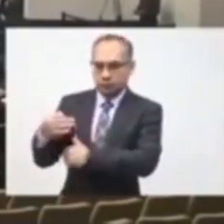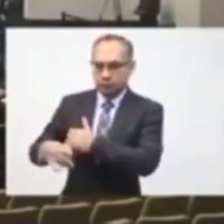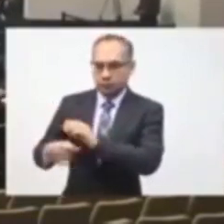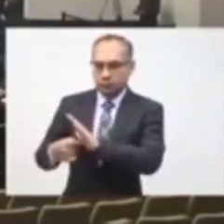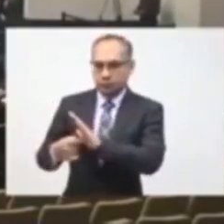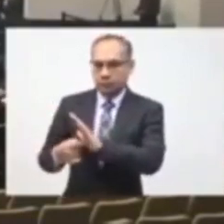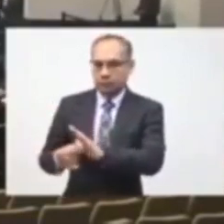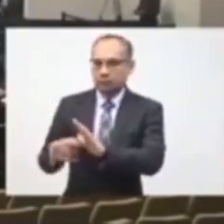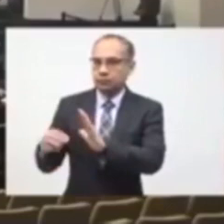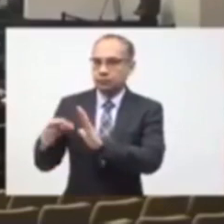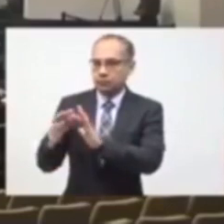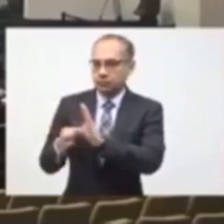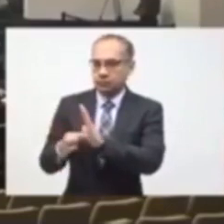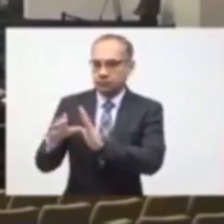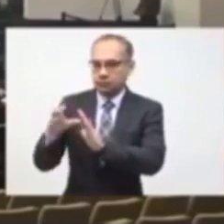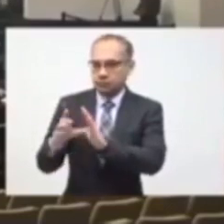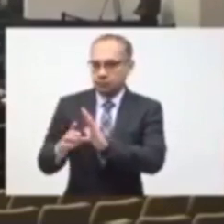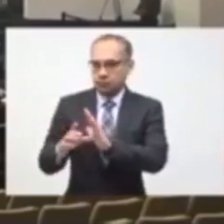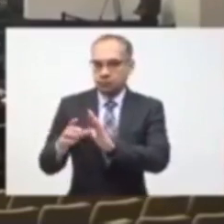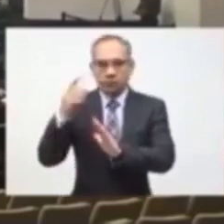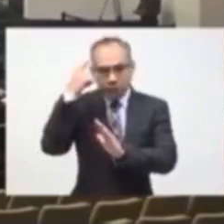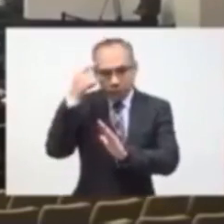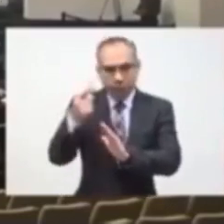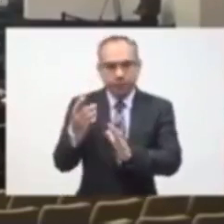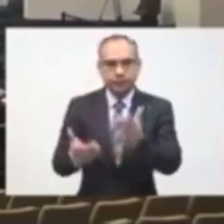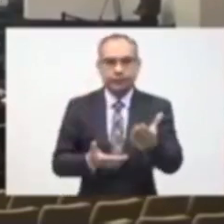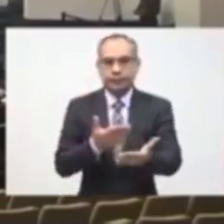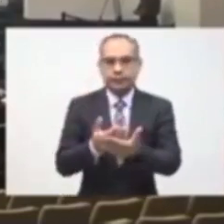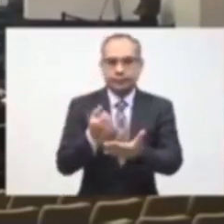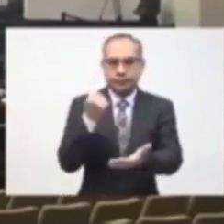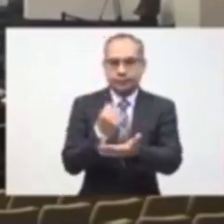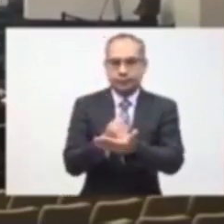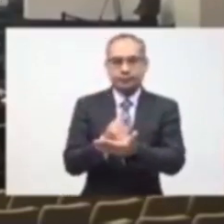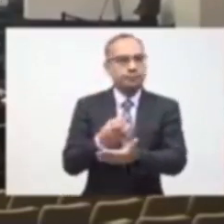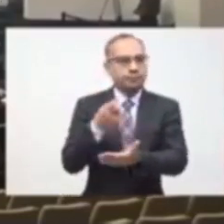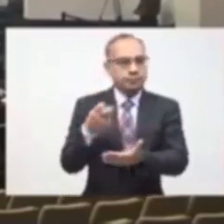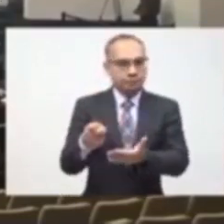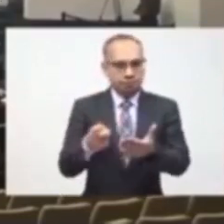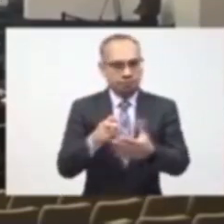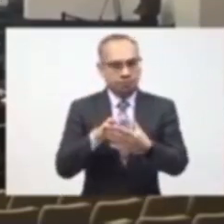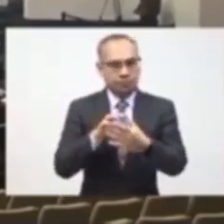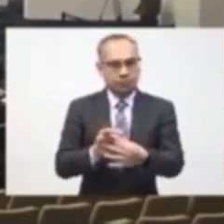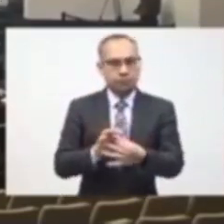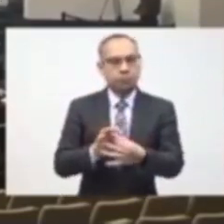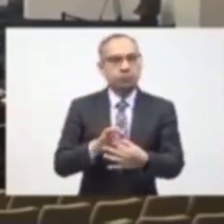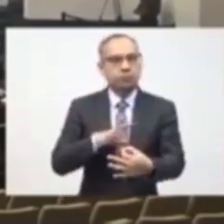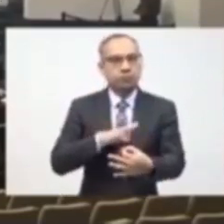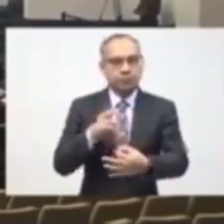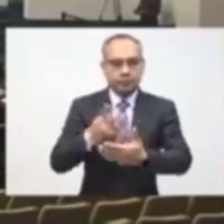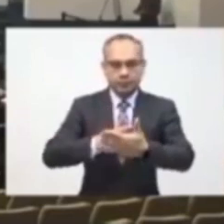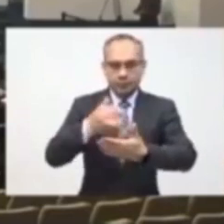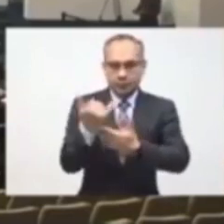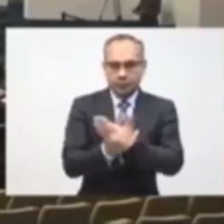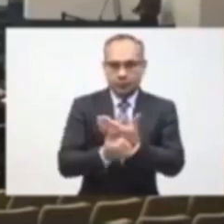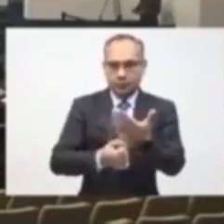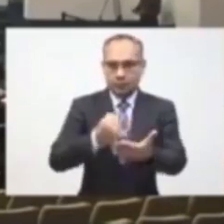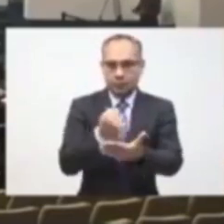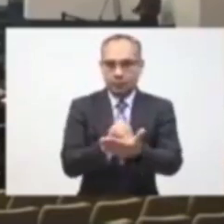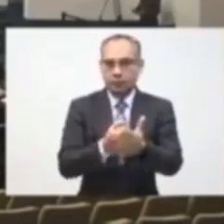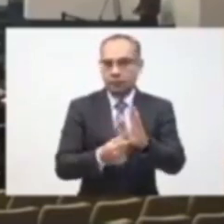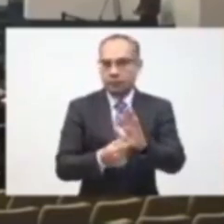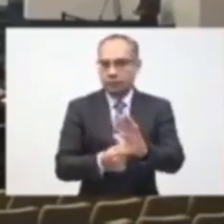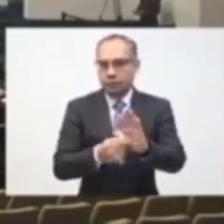Actopan retome el manejo y la administración de la infraestructura hidráulica y la distribución de los volúmenes de agua